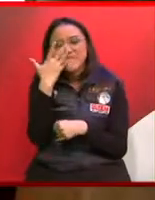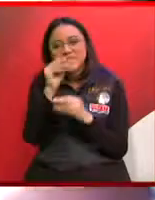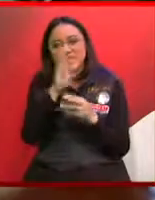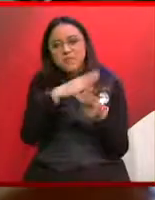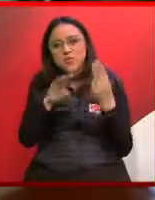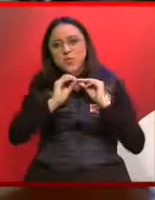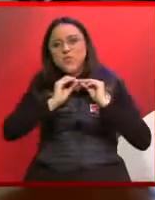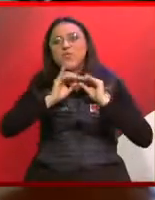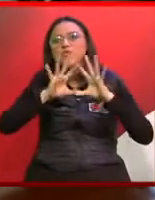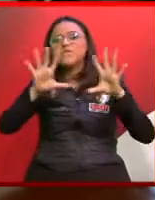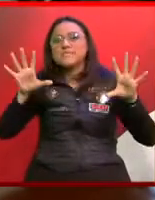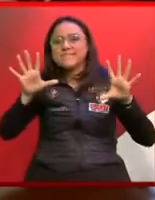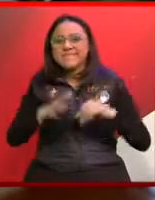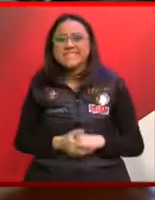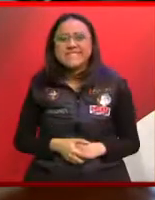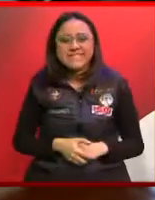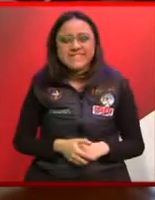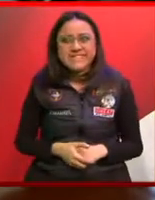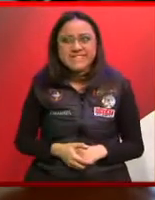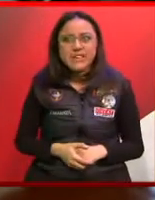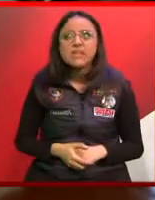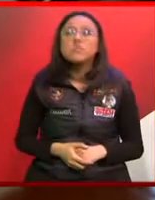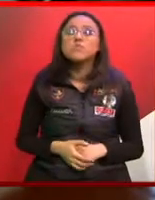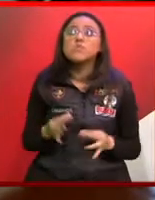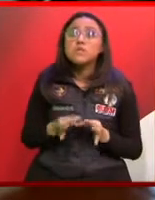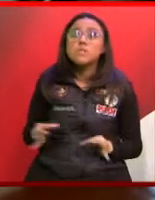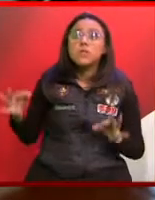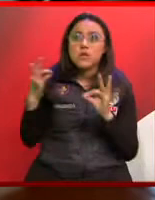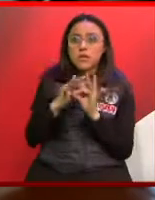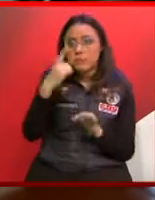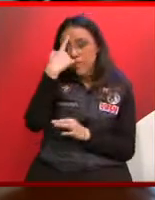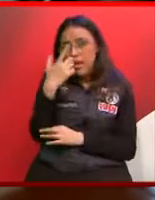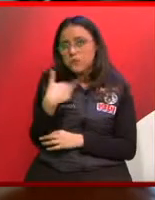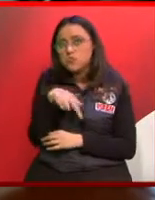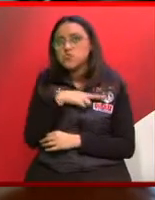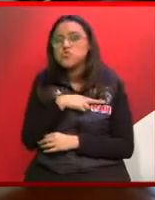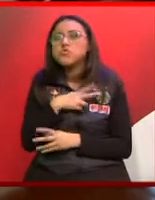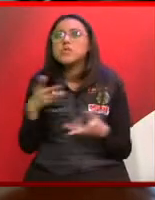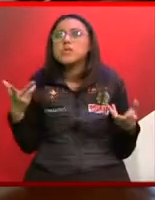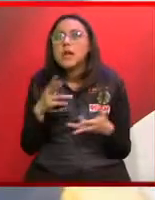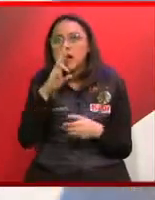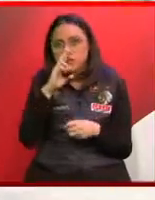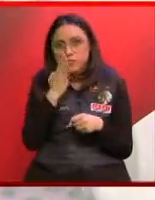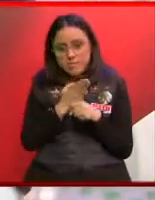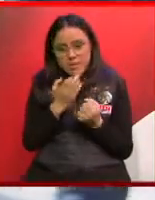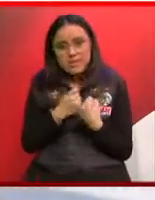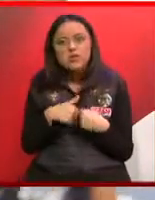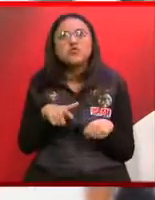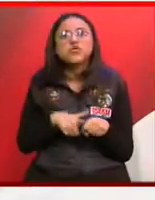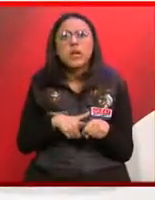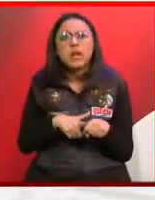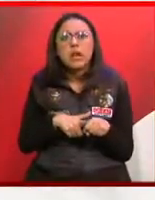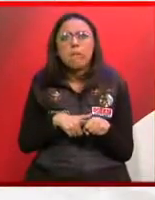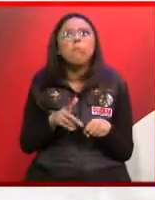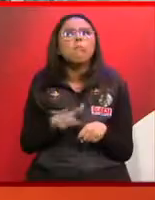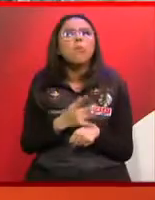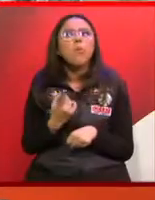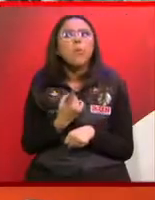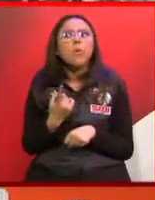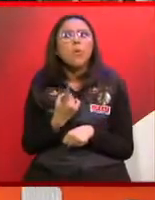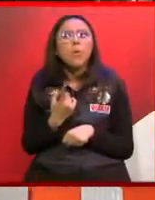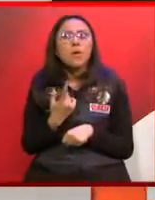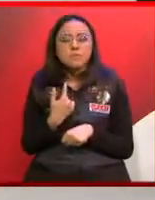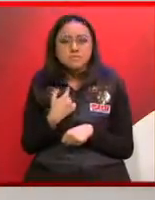mundo. Una de las cosas muy importante para nosotros es la área de responsabilidad social. Honestamente, siendo